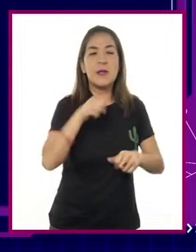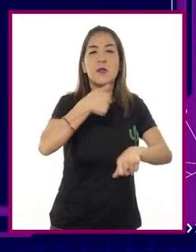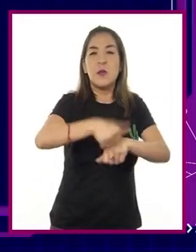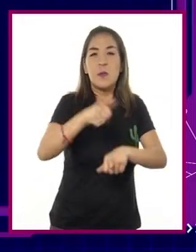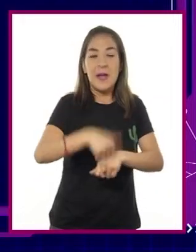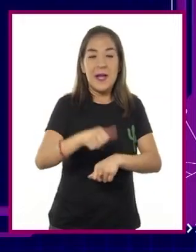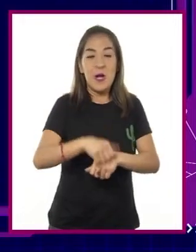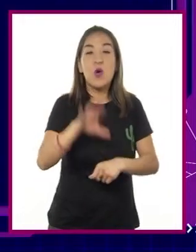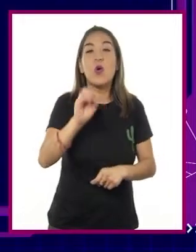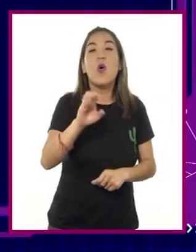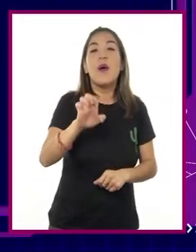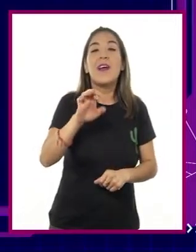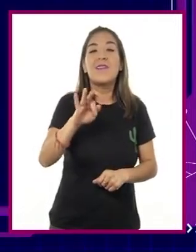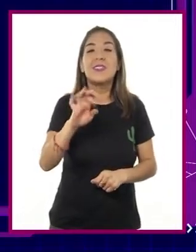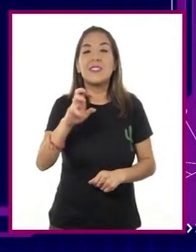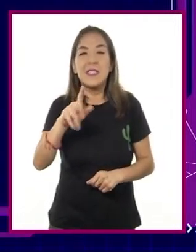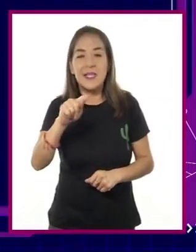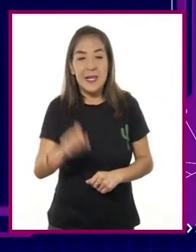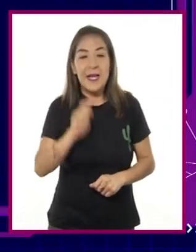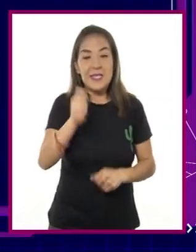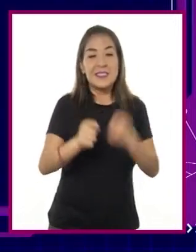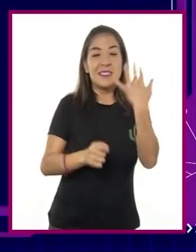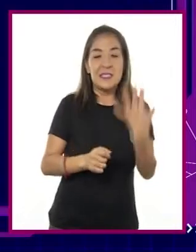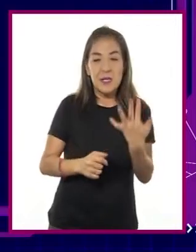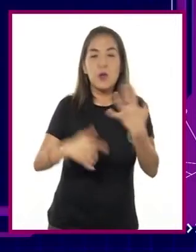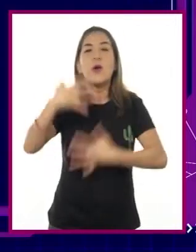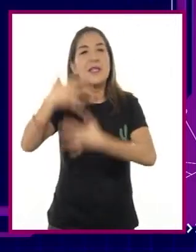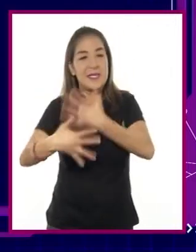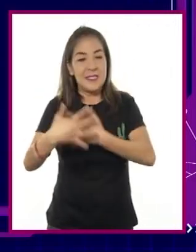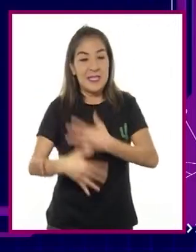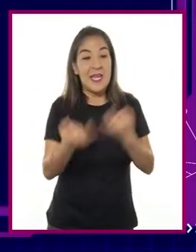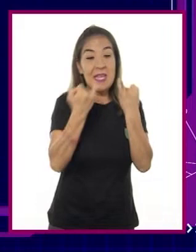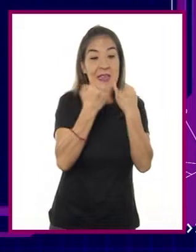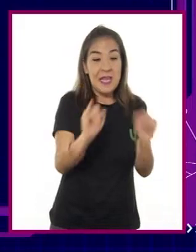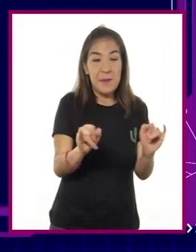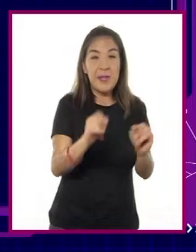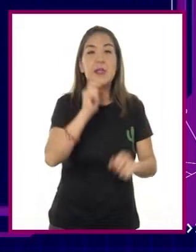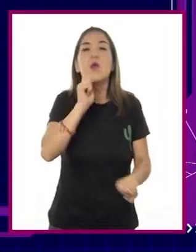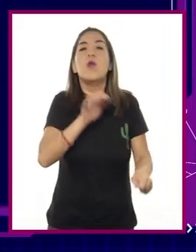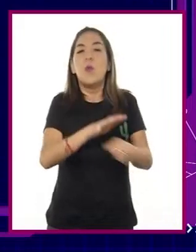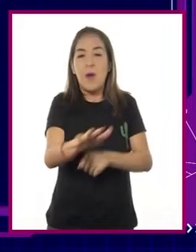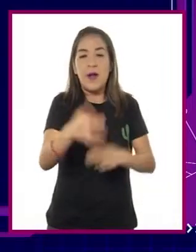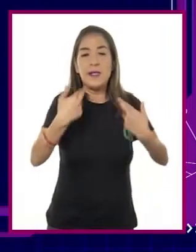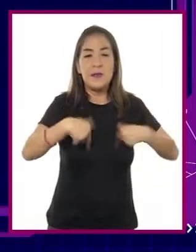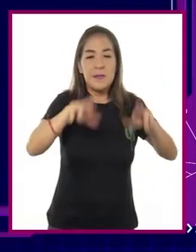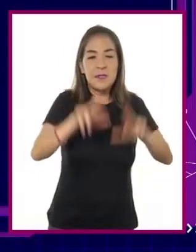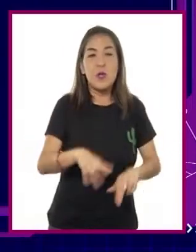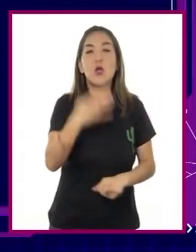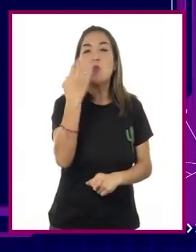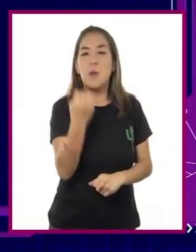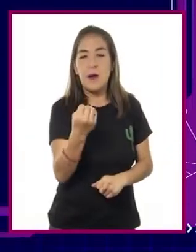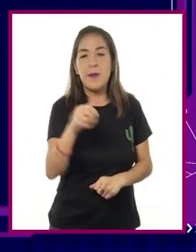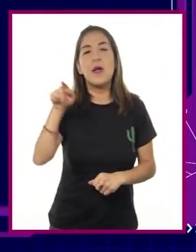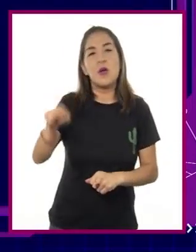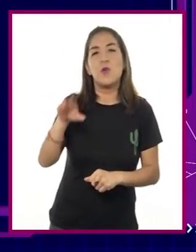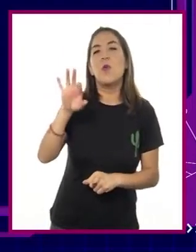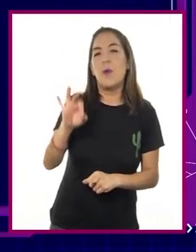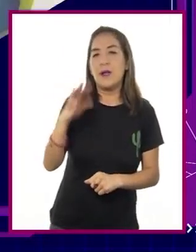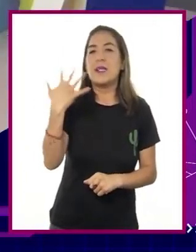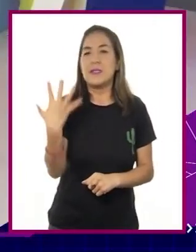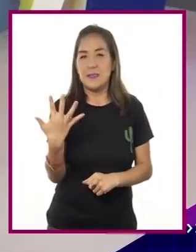5 y 15, mientras que los términos independientes o constantes están representados por 9 y